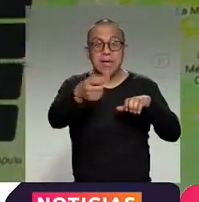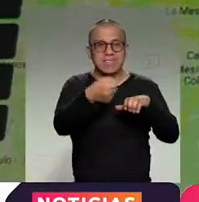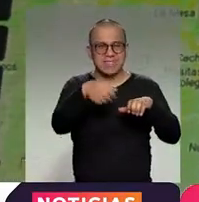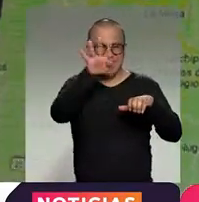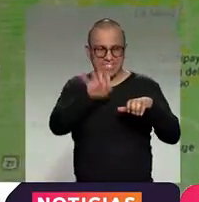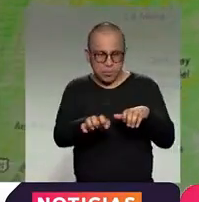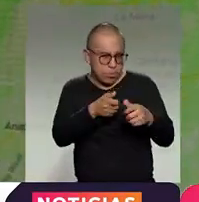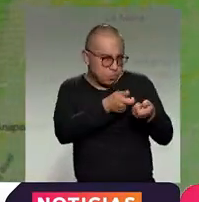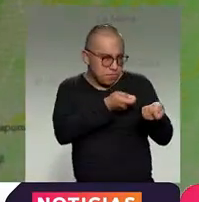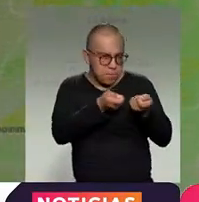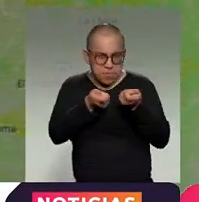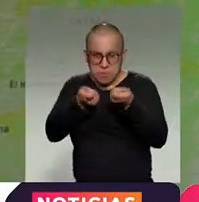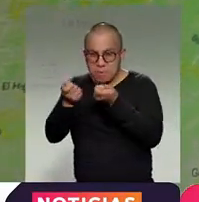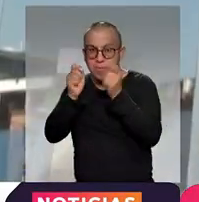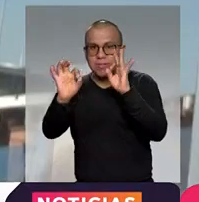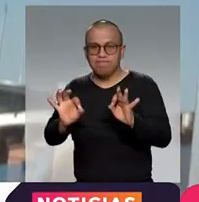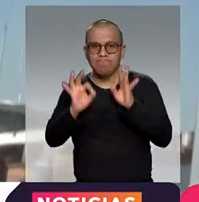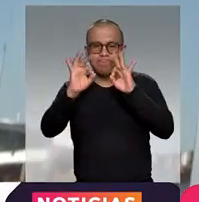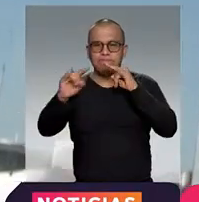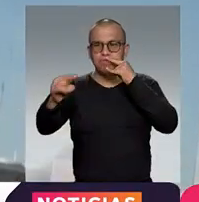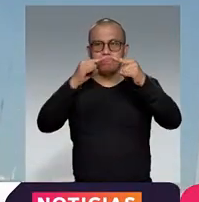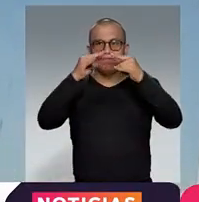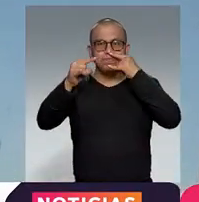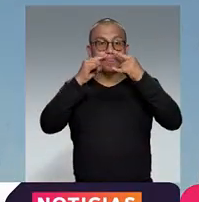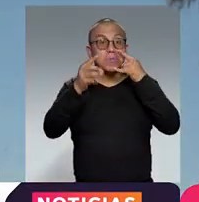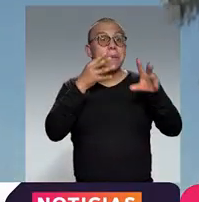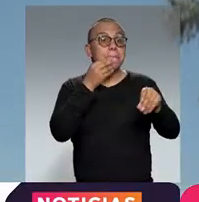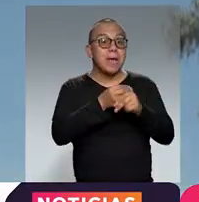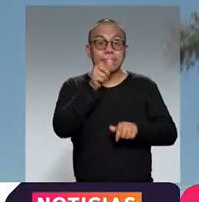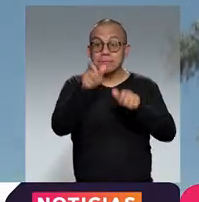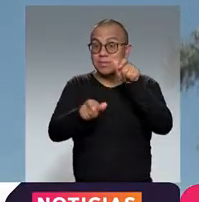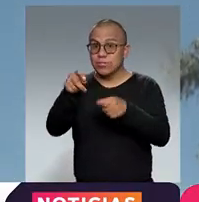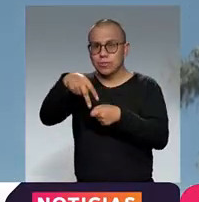la red de monitoreo de calidad del aire y ha invitado a la